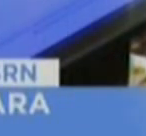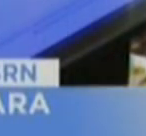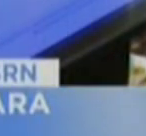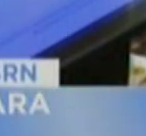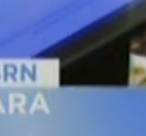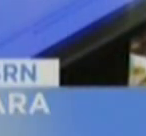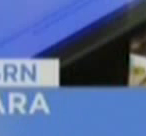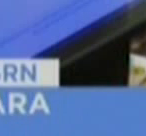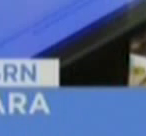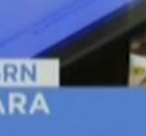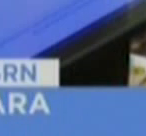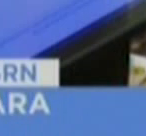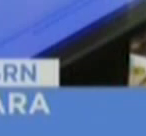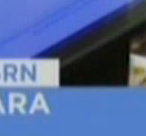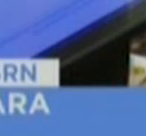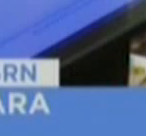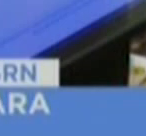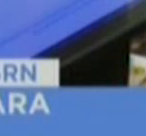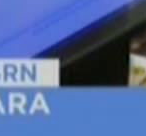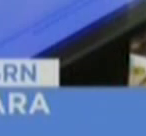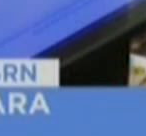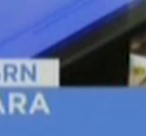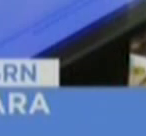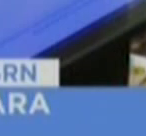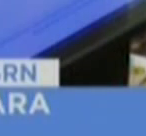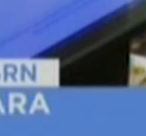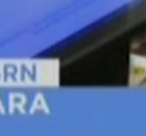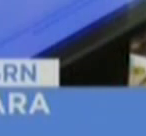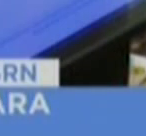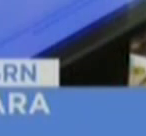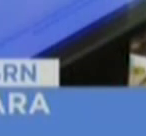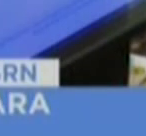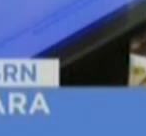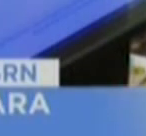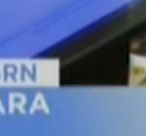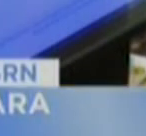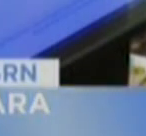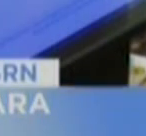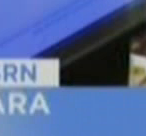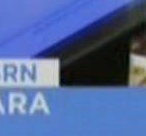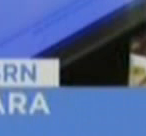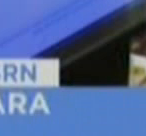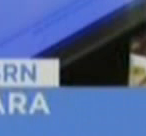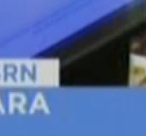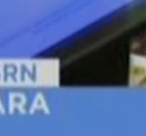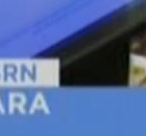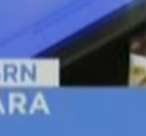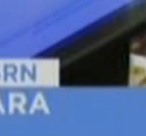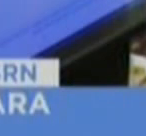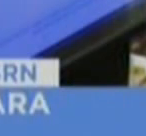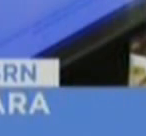de explayarse, todos los que se anotaron para hablar, sin ningún tipo de inconveniente. Yo creo que el resultado va a ser